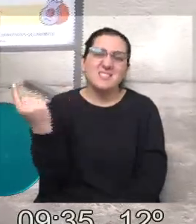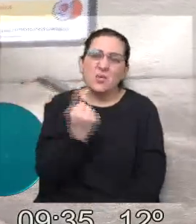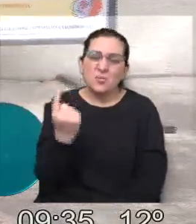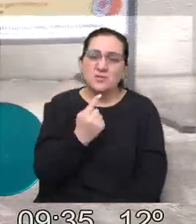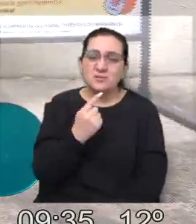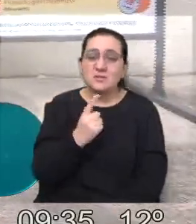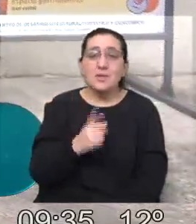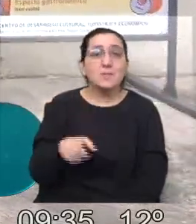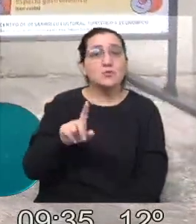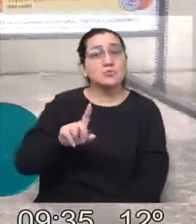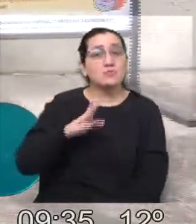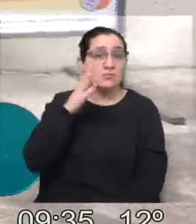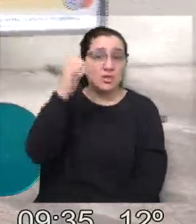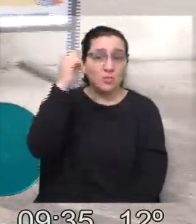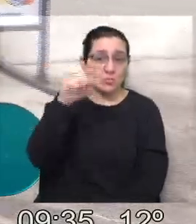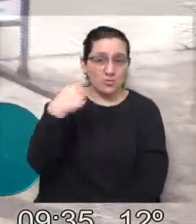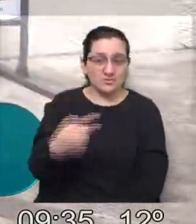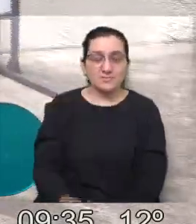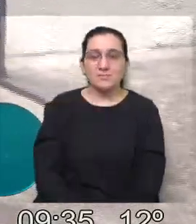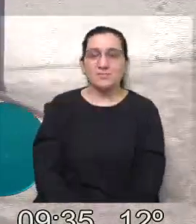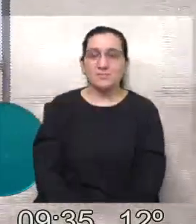subimos al bondi en un rato nada más. Dale, vamos arriba.